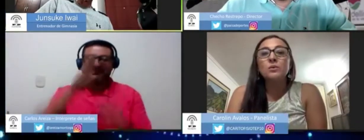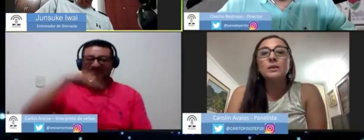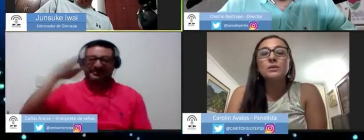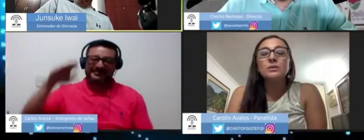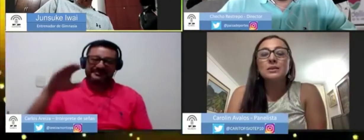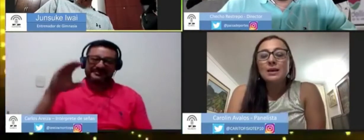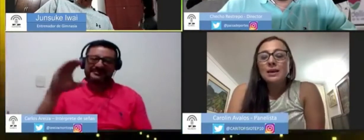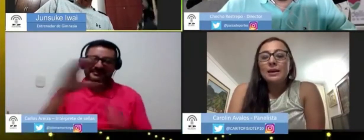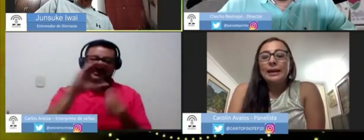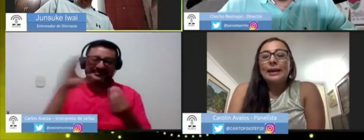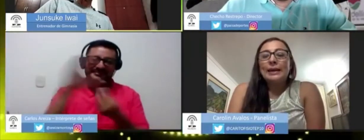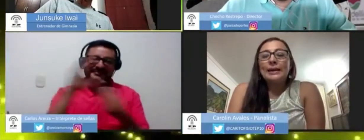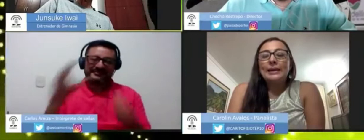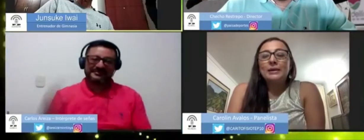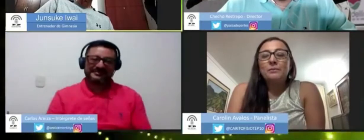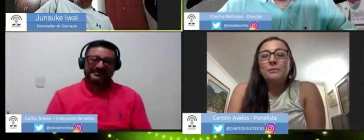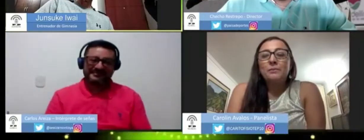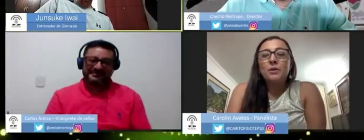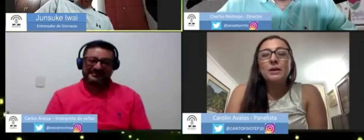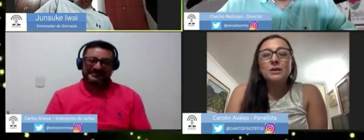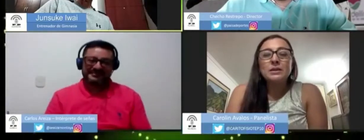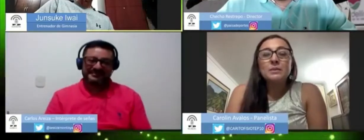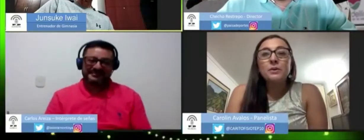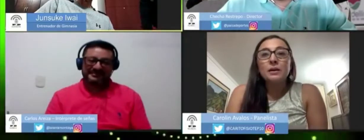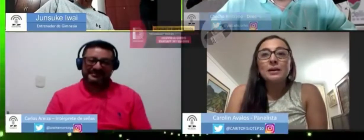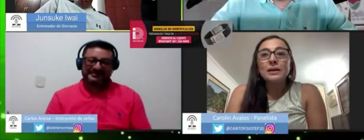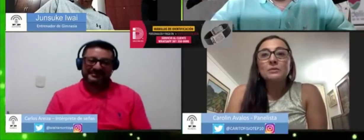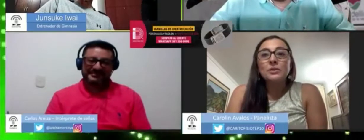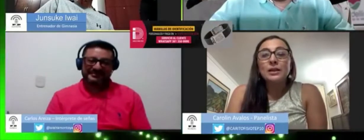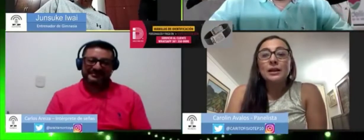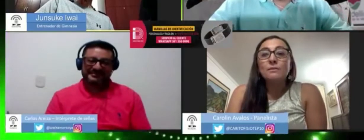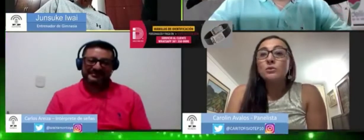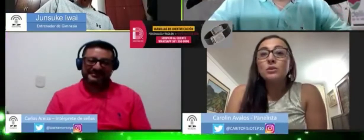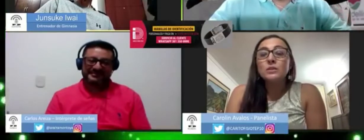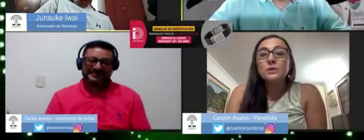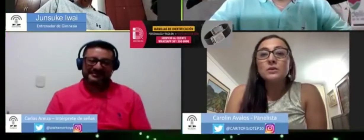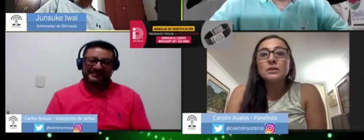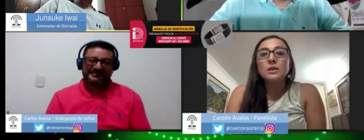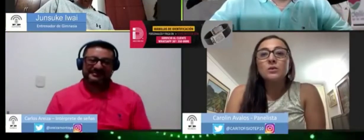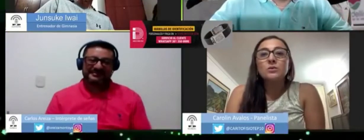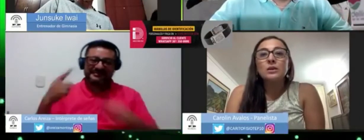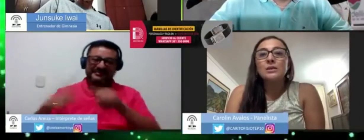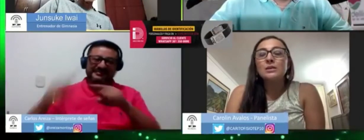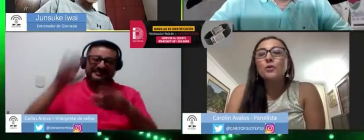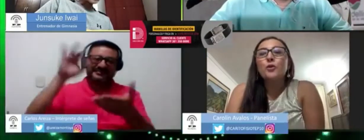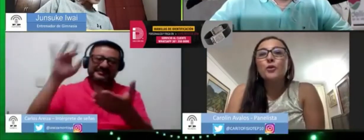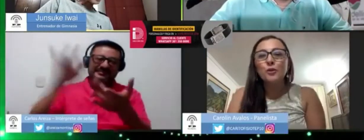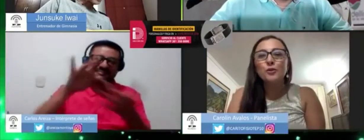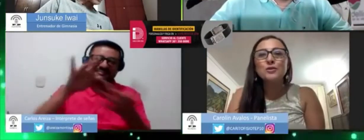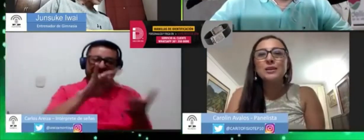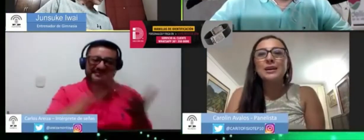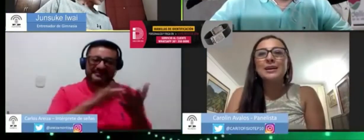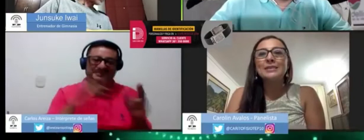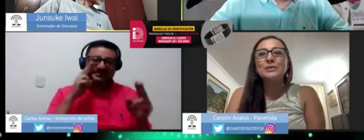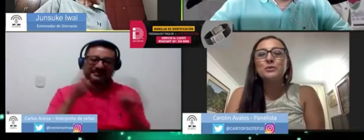Colombia. Entonces, por medio de este programa queremos llegar a muchas personas que lo conozcan,